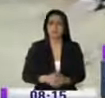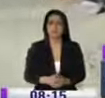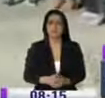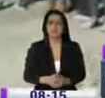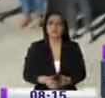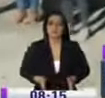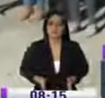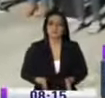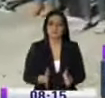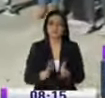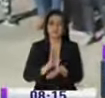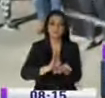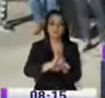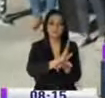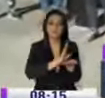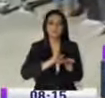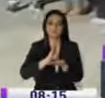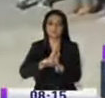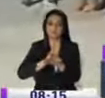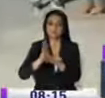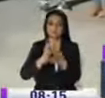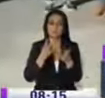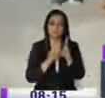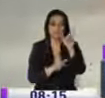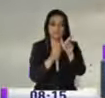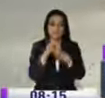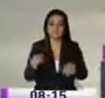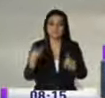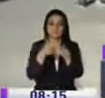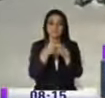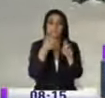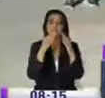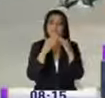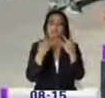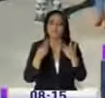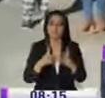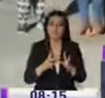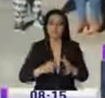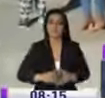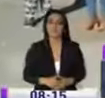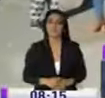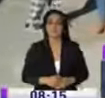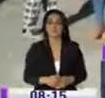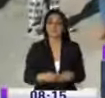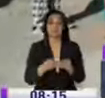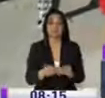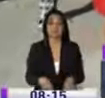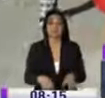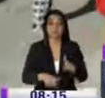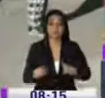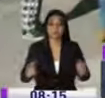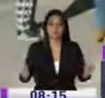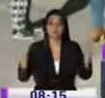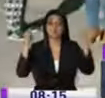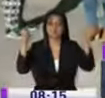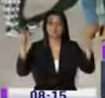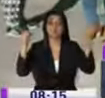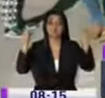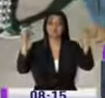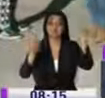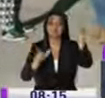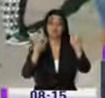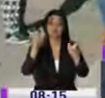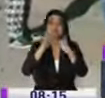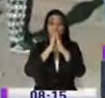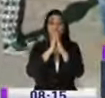muchos barrios y también afecta a muchísimas de las personas que viven aquí en el sur de la capital. Hay varios de los carteles y la gente clama porque